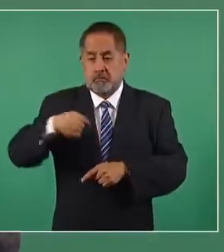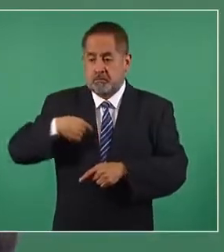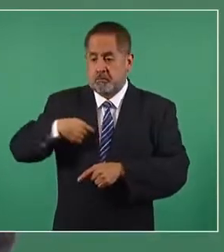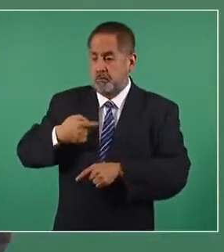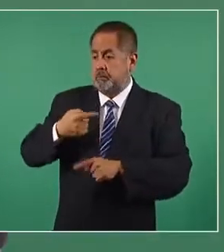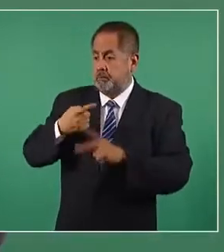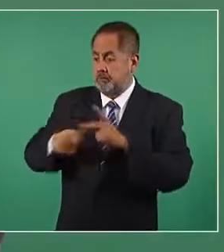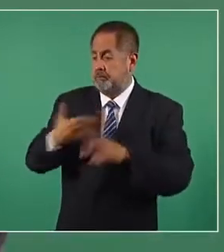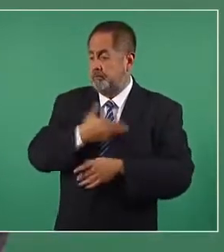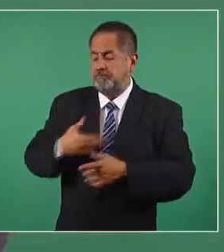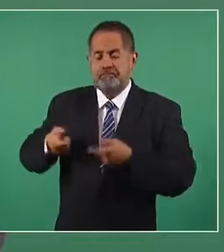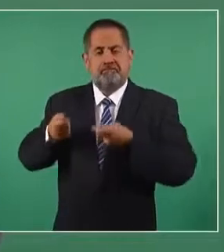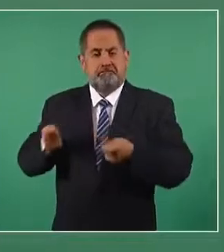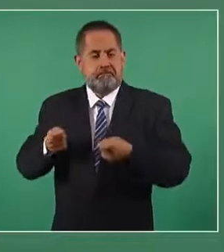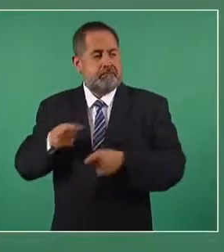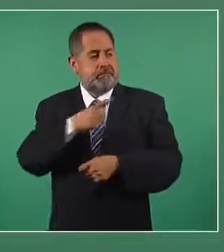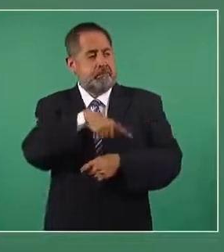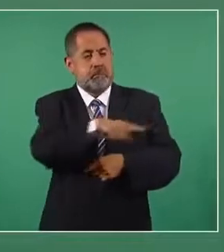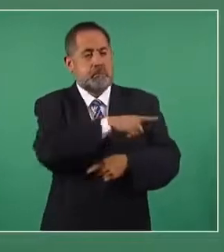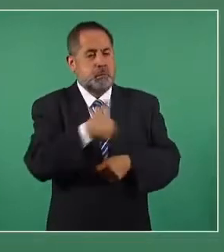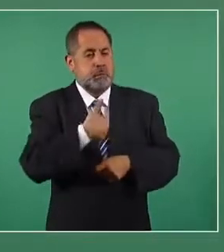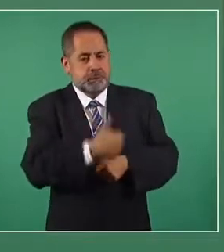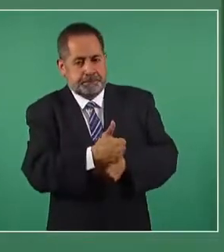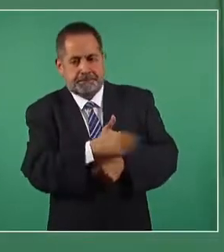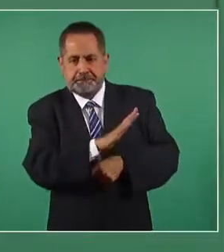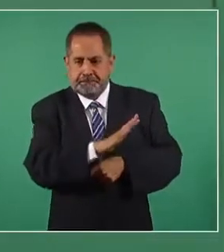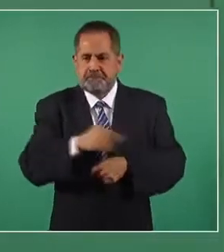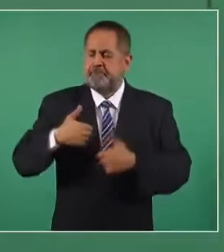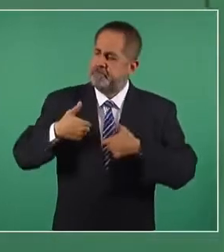decisión que algunos no entendieron en su momento,